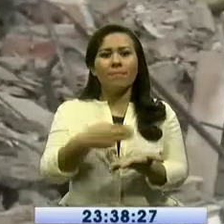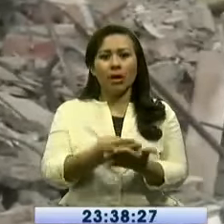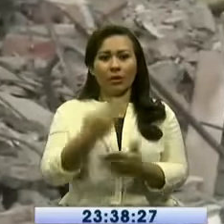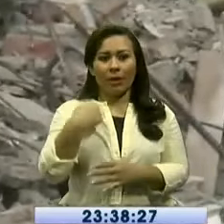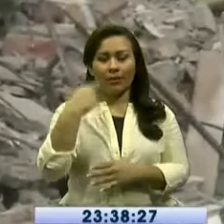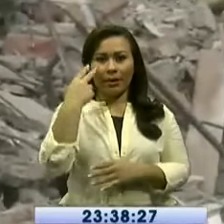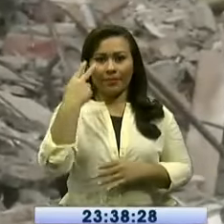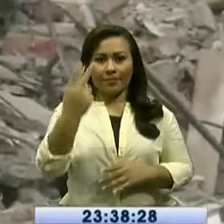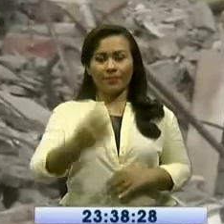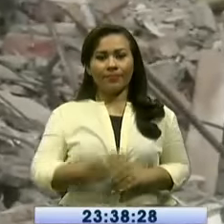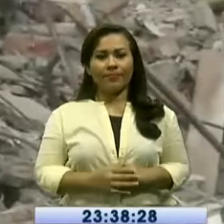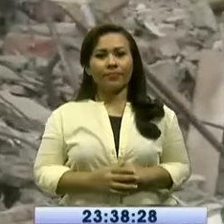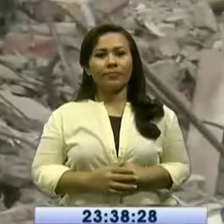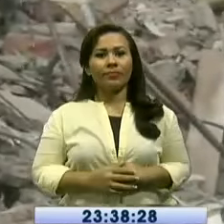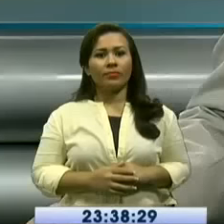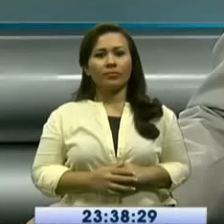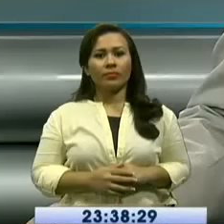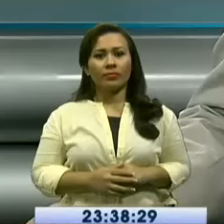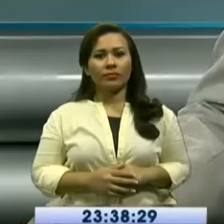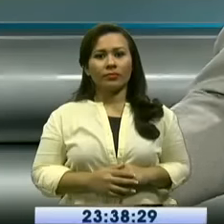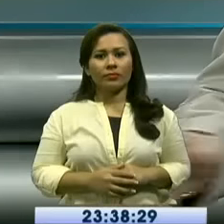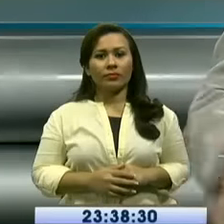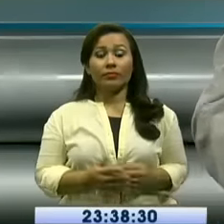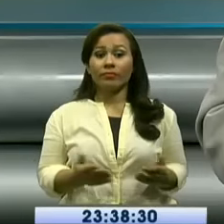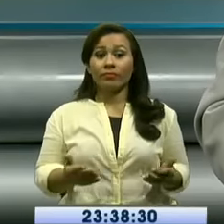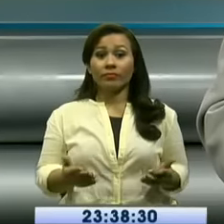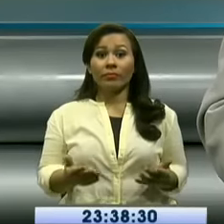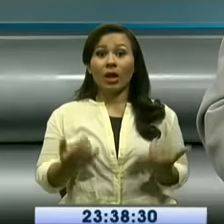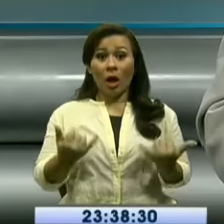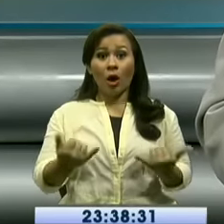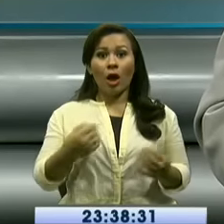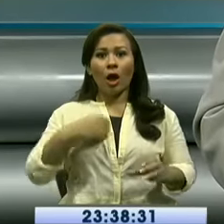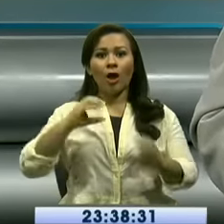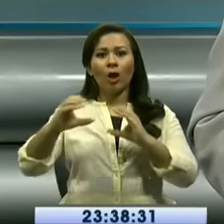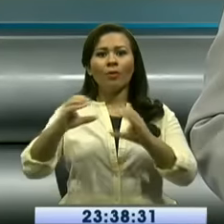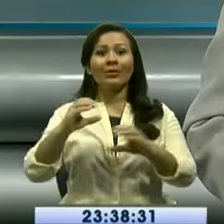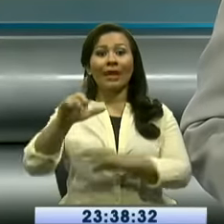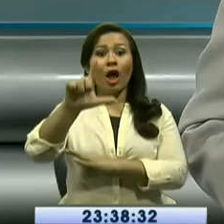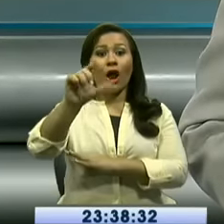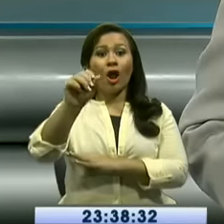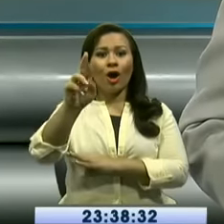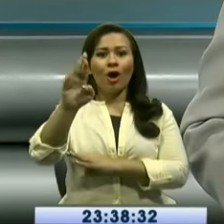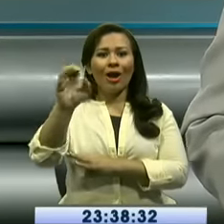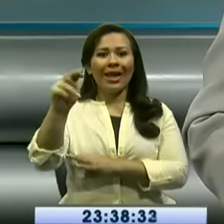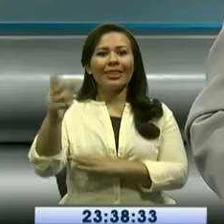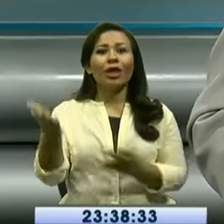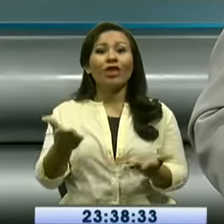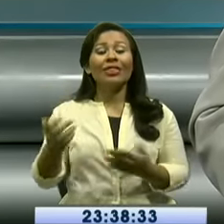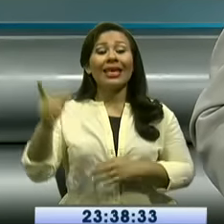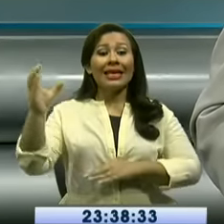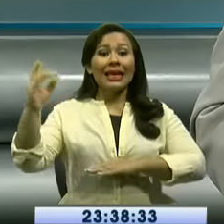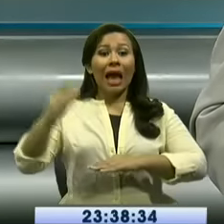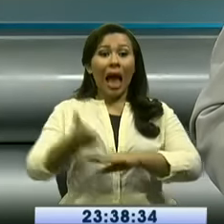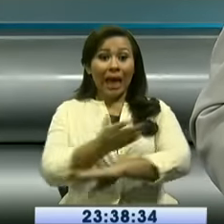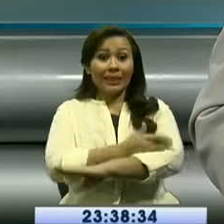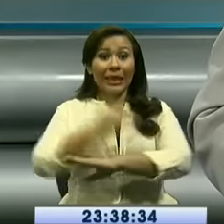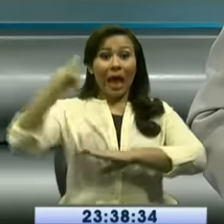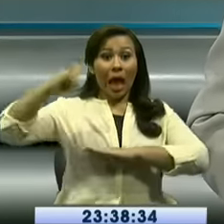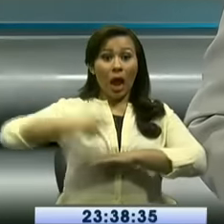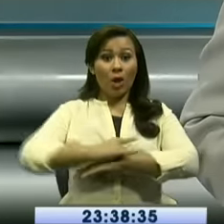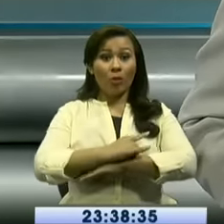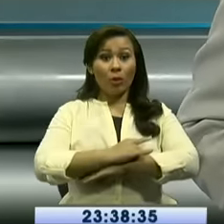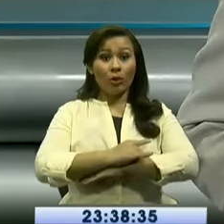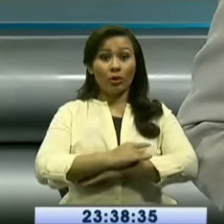Informó Lorena Valle. Bueno, y justamente vamos a conversar con Lorena Vaque, que se encuentra en el centro de convenciones, para que nos diga cómo está la